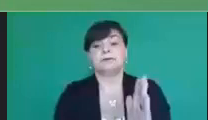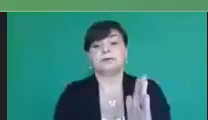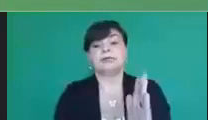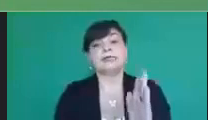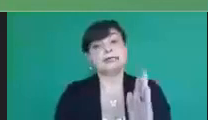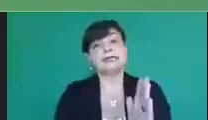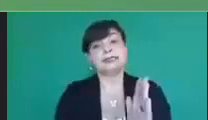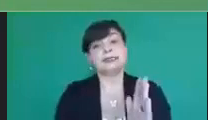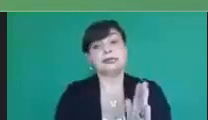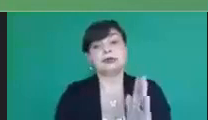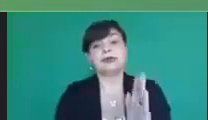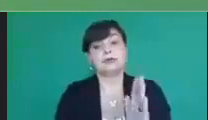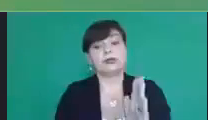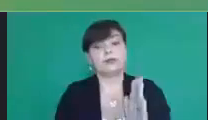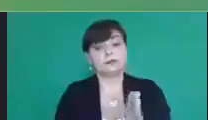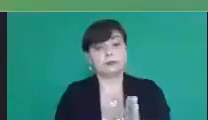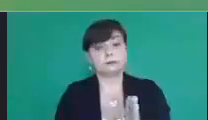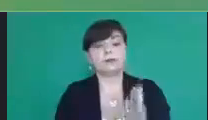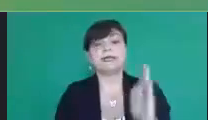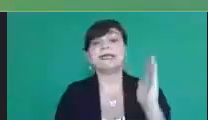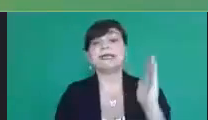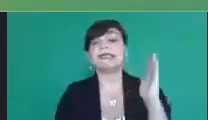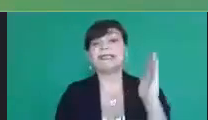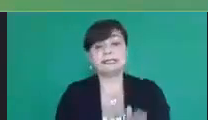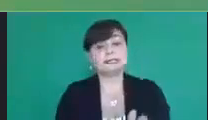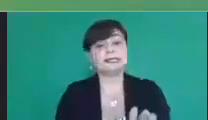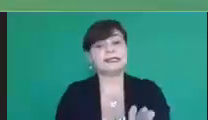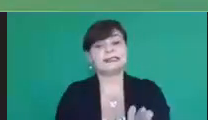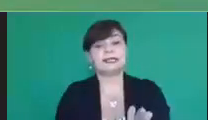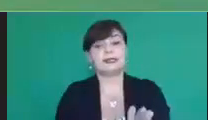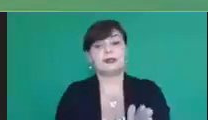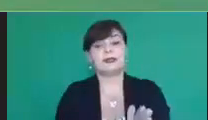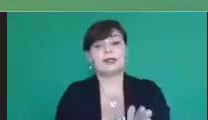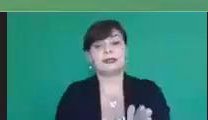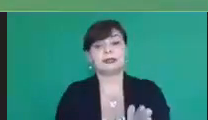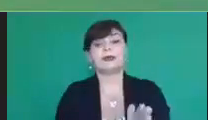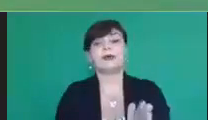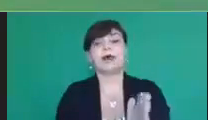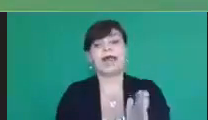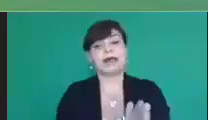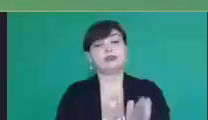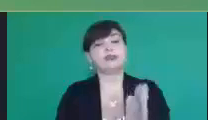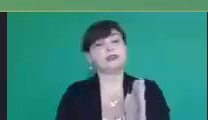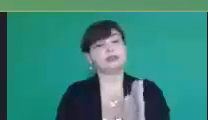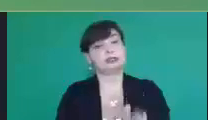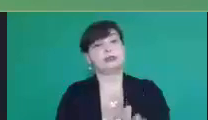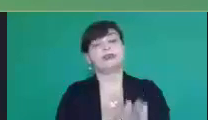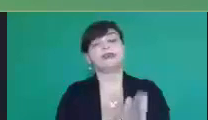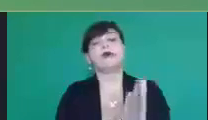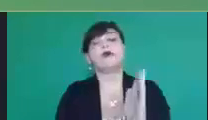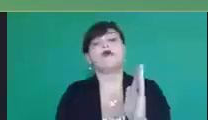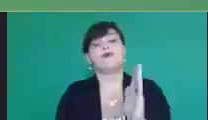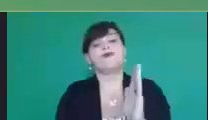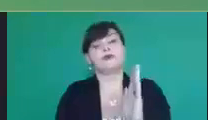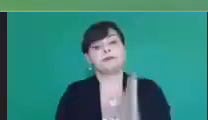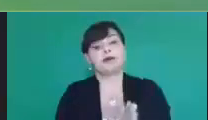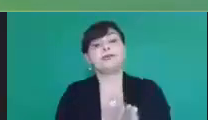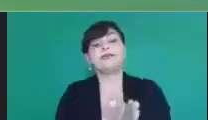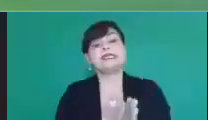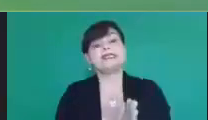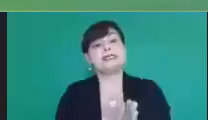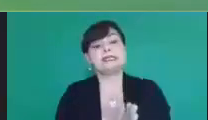se está haciendo de buena forma, que sí se están encontrando casos positivos confirmados